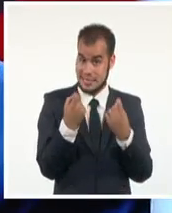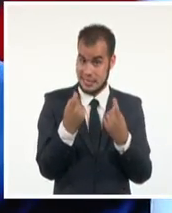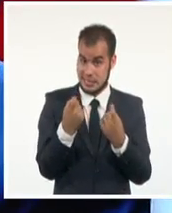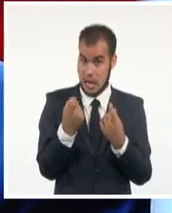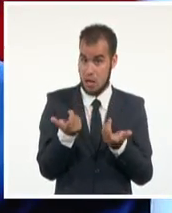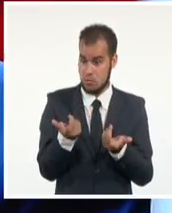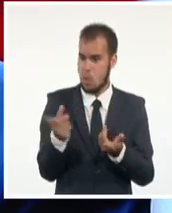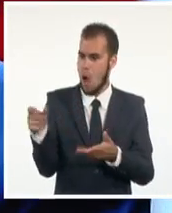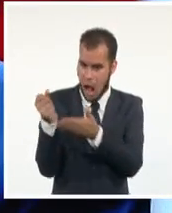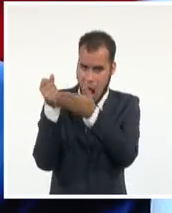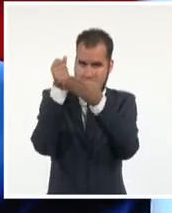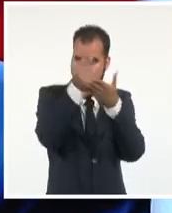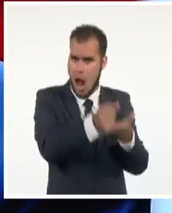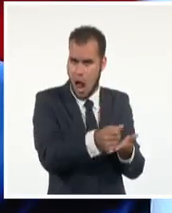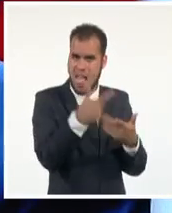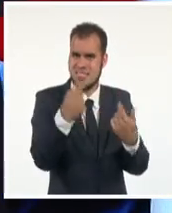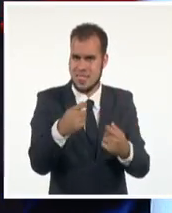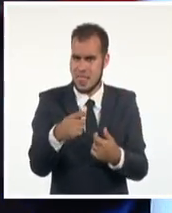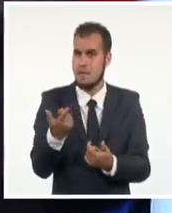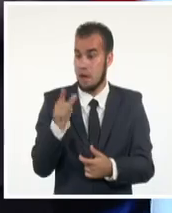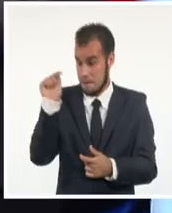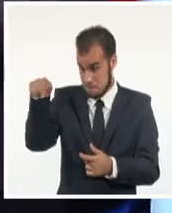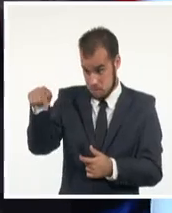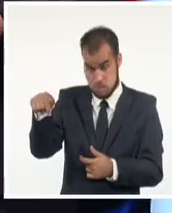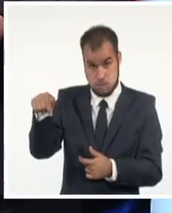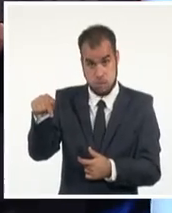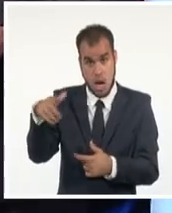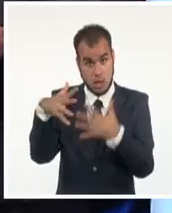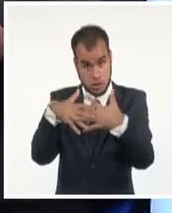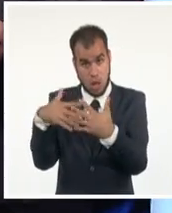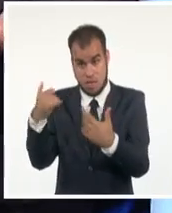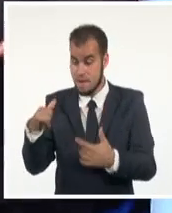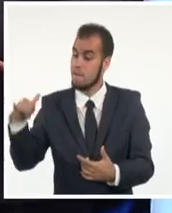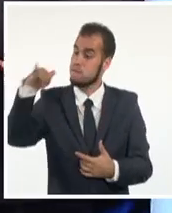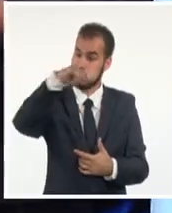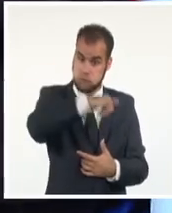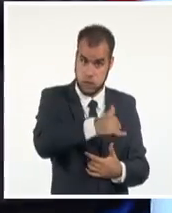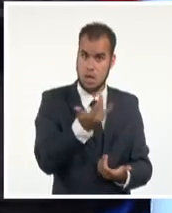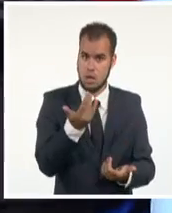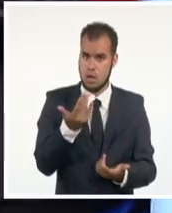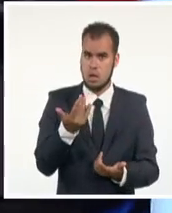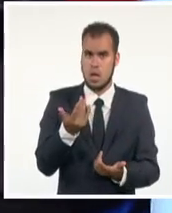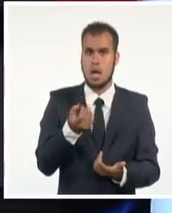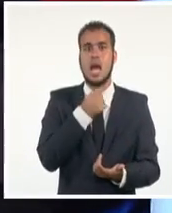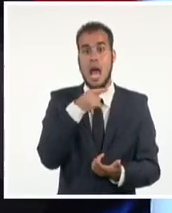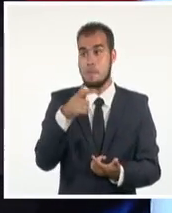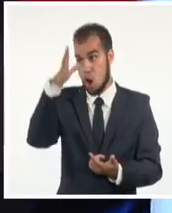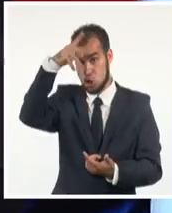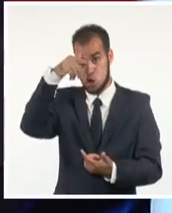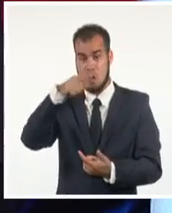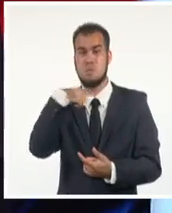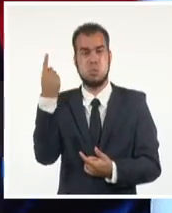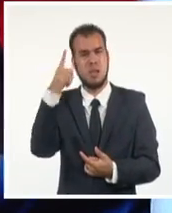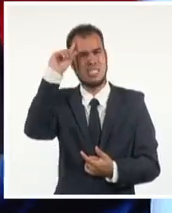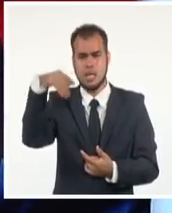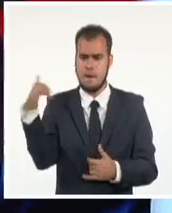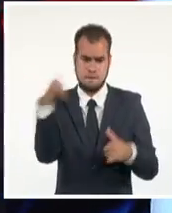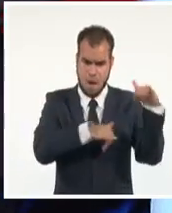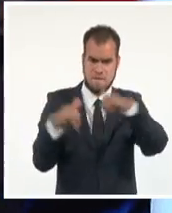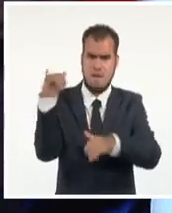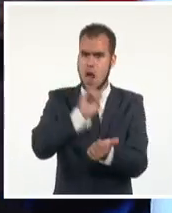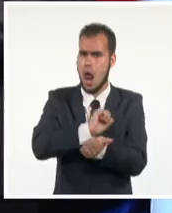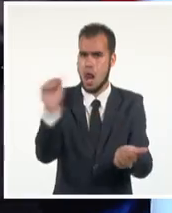el pulso a la realidad matancera, y el del joven bloguero Claudio Peláez, que se ofreció a ir en bicicleta por La Habana, recogiendo las ayudas, porque